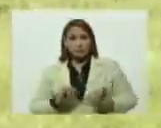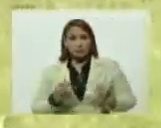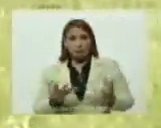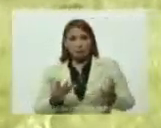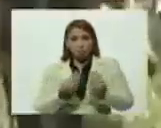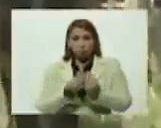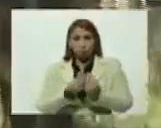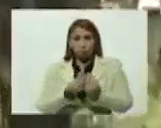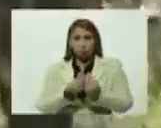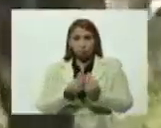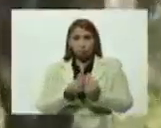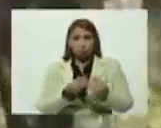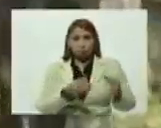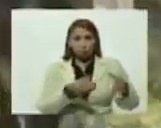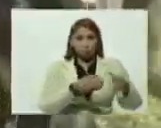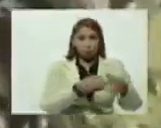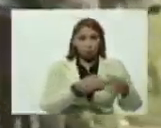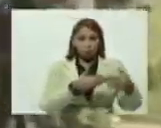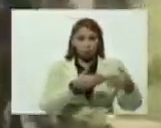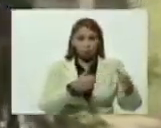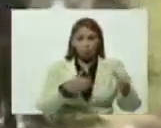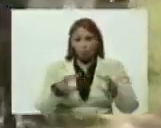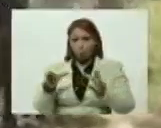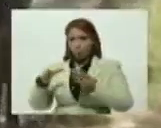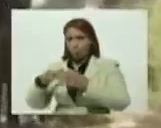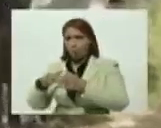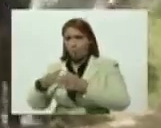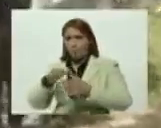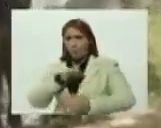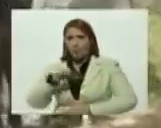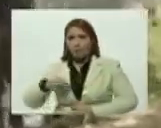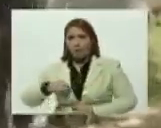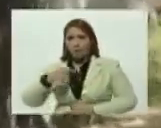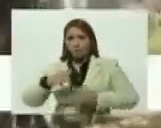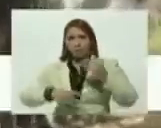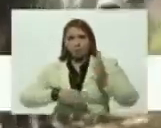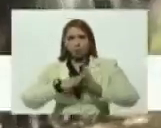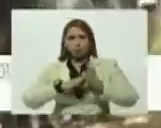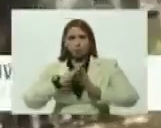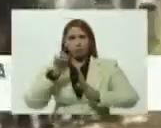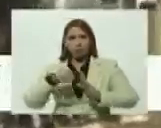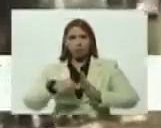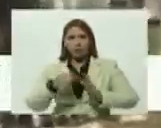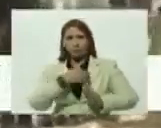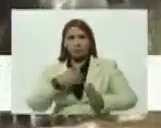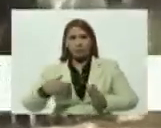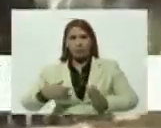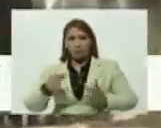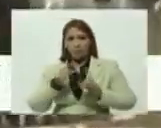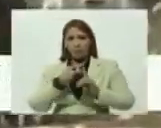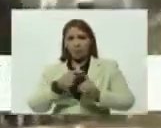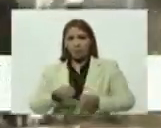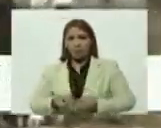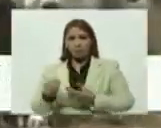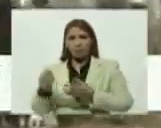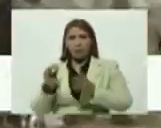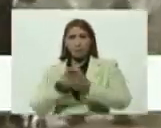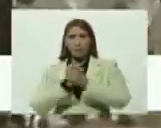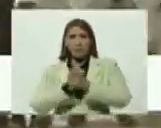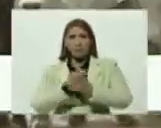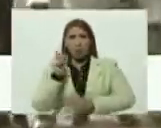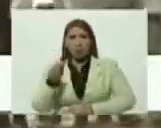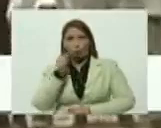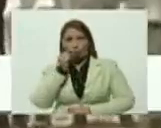con el sector público, el sector privado, productores y productoras. Yo quisiera darle la palabra a mi compañero Ángel